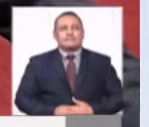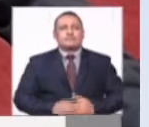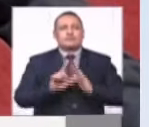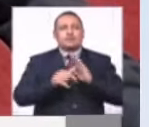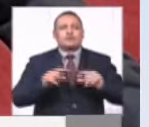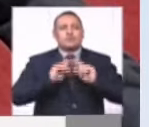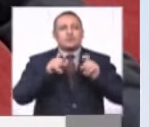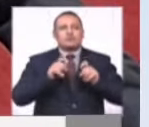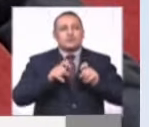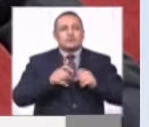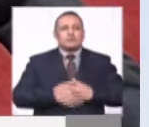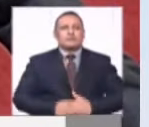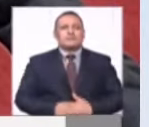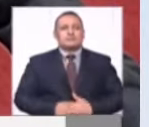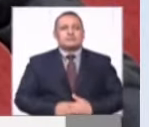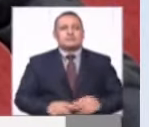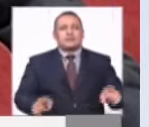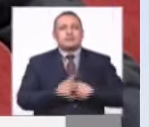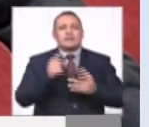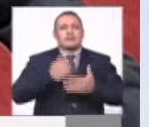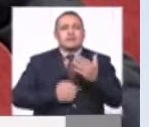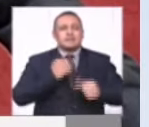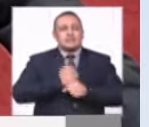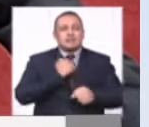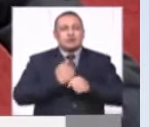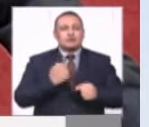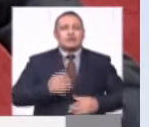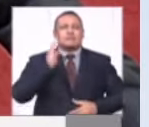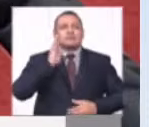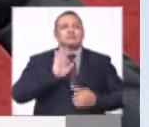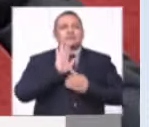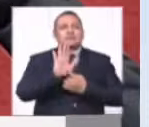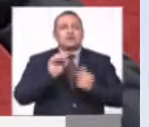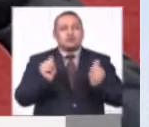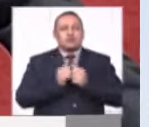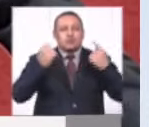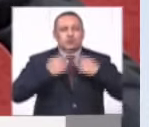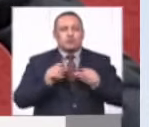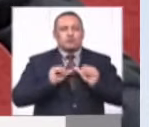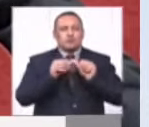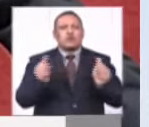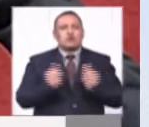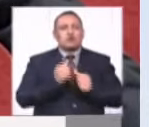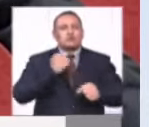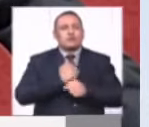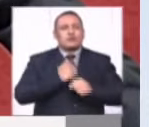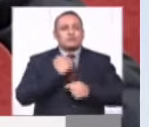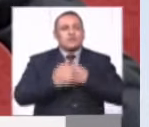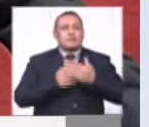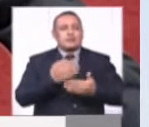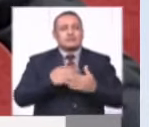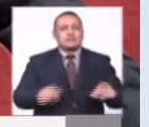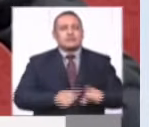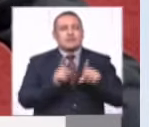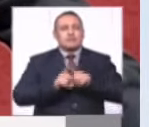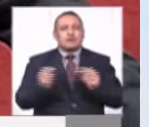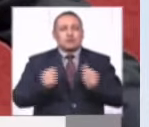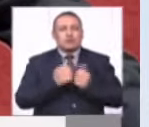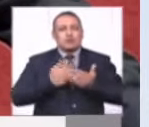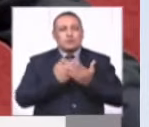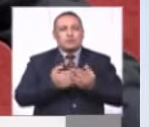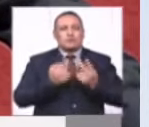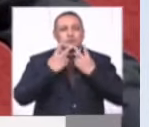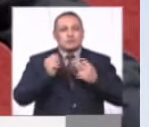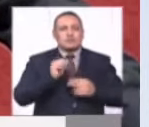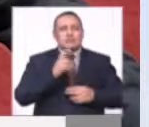Luego nos preguntan, ¿qué acciones ha dispuesto a fin de continuar con las obras realizadas con la disposición